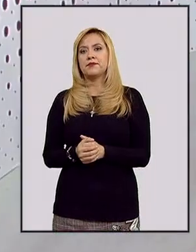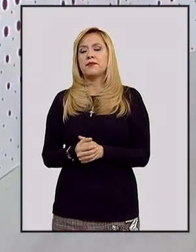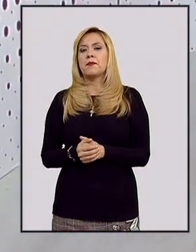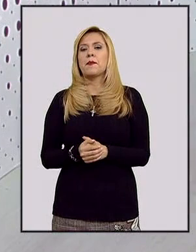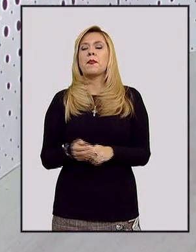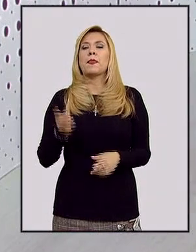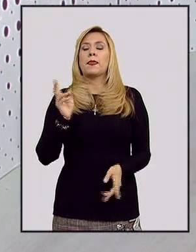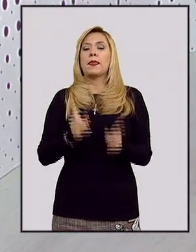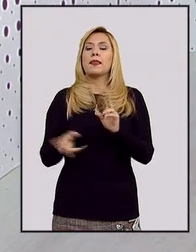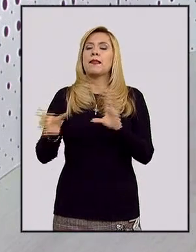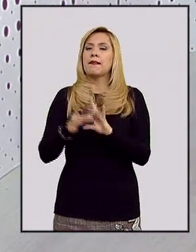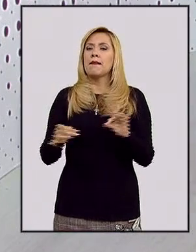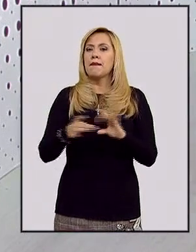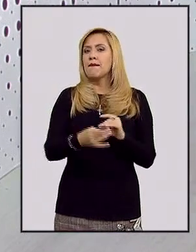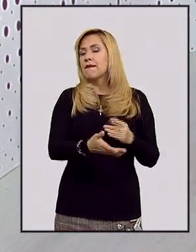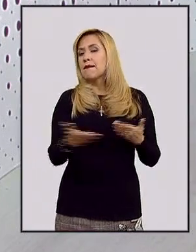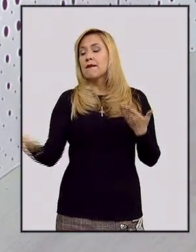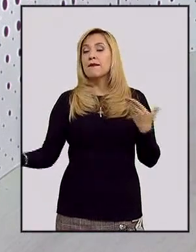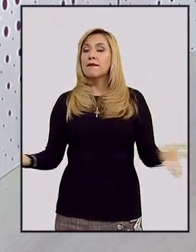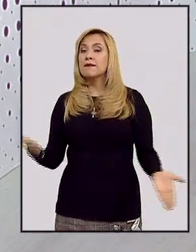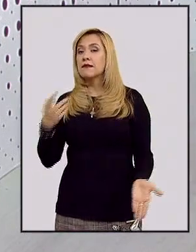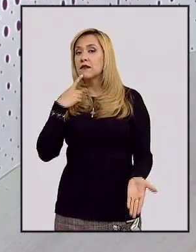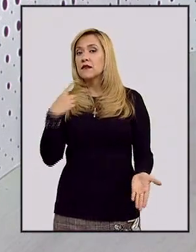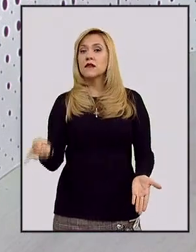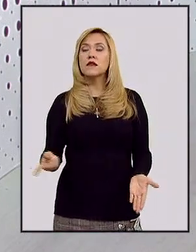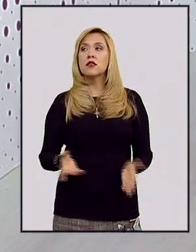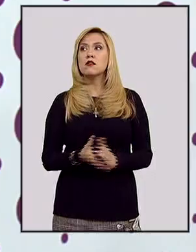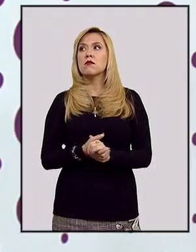Estábamos platicando ahorita, decías sobre